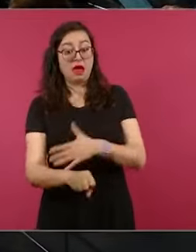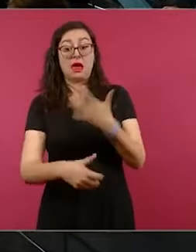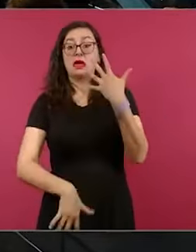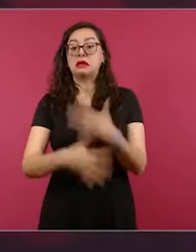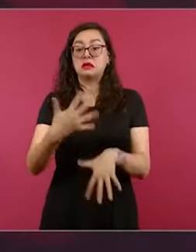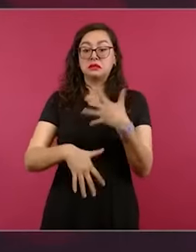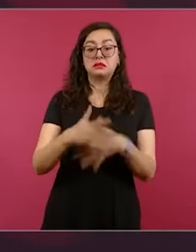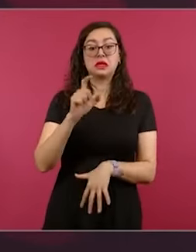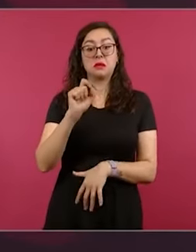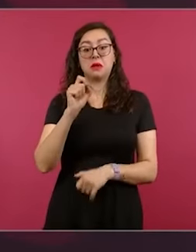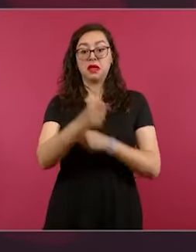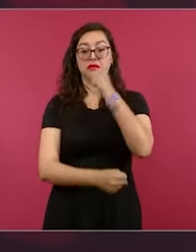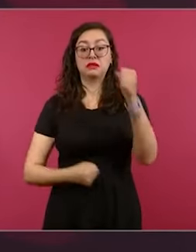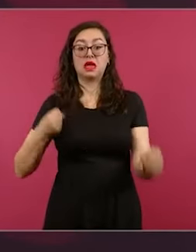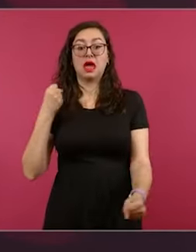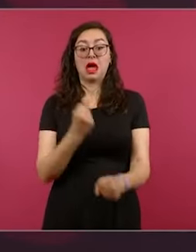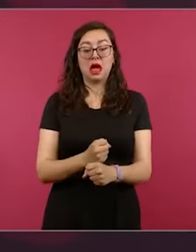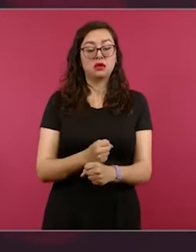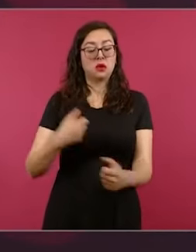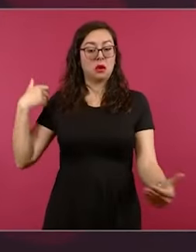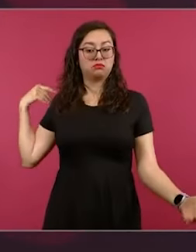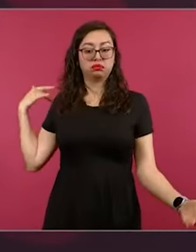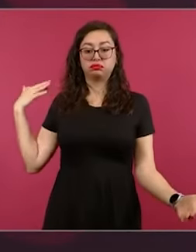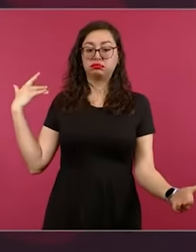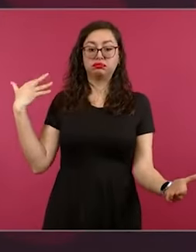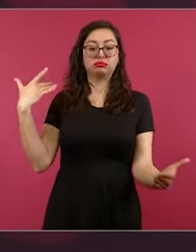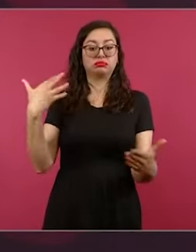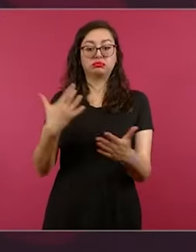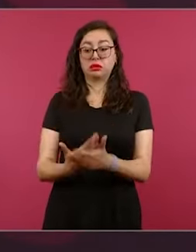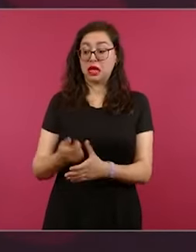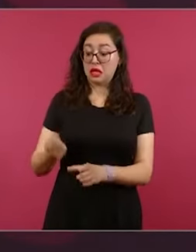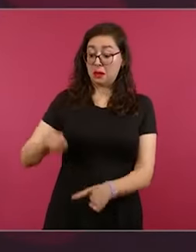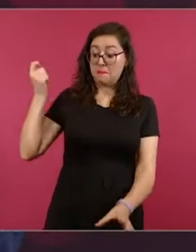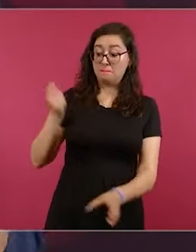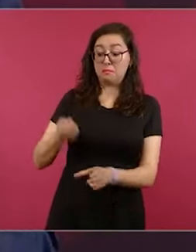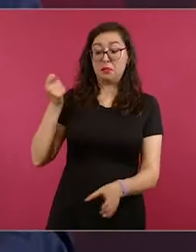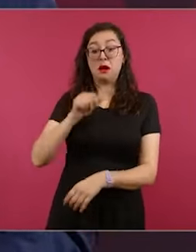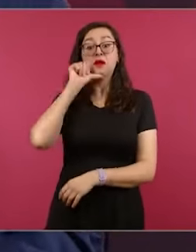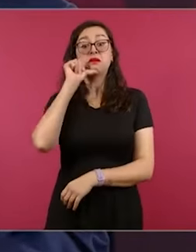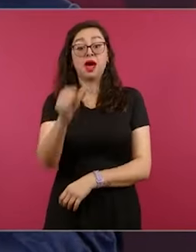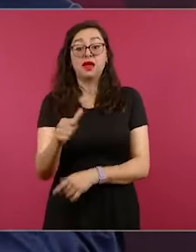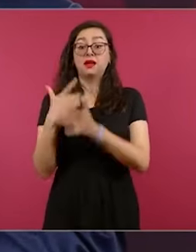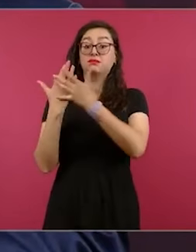la ley de amnistía vigente porque tiene que